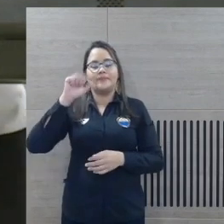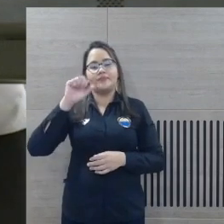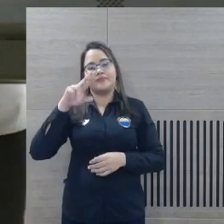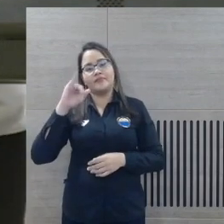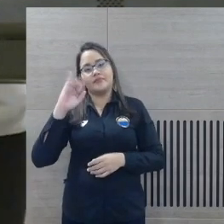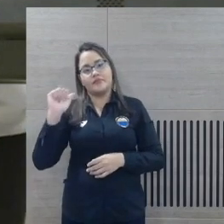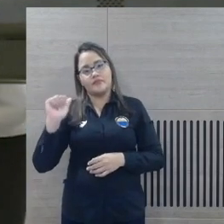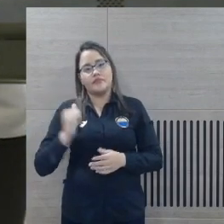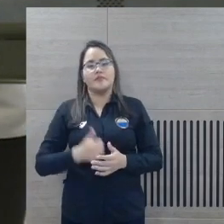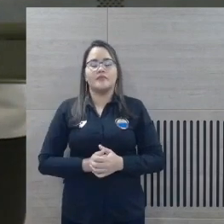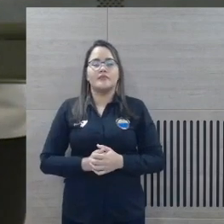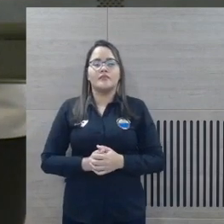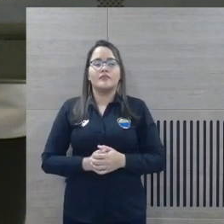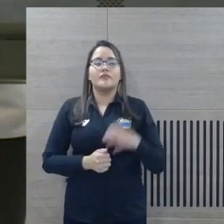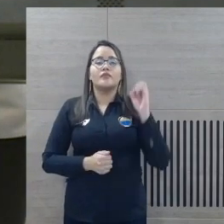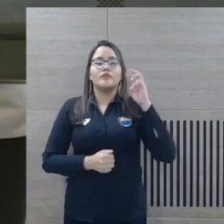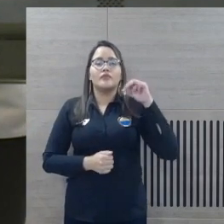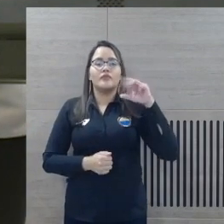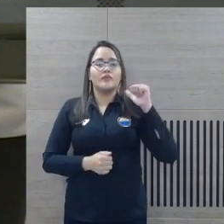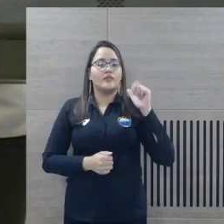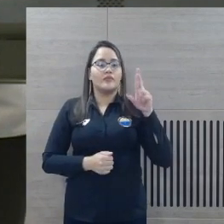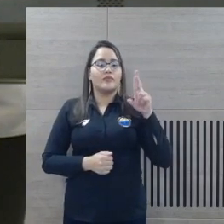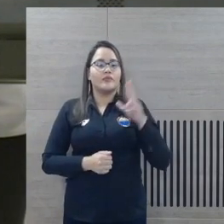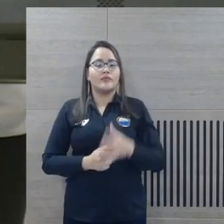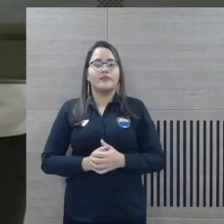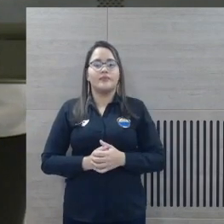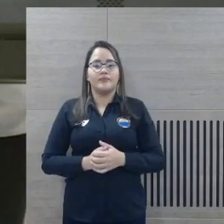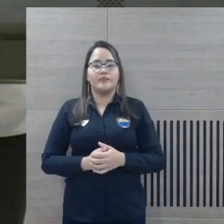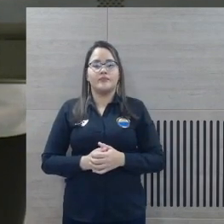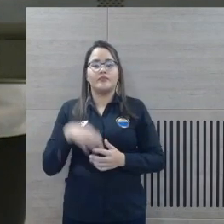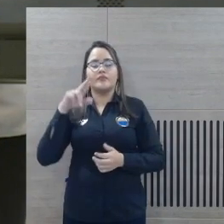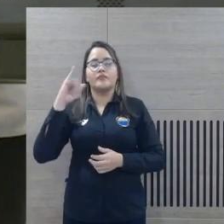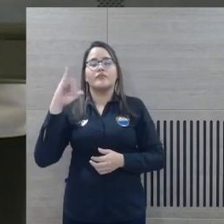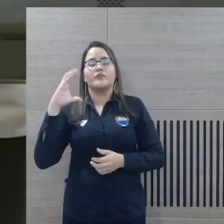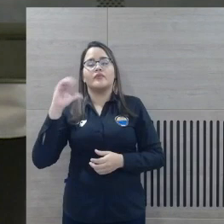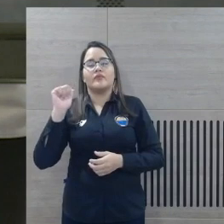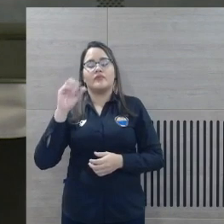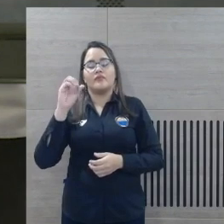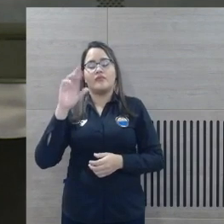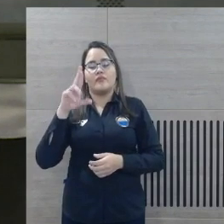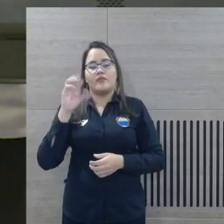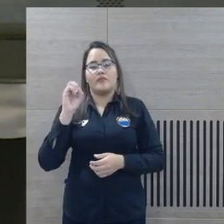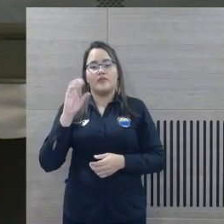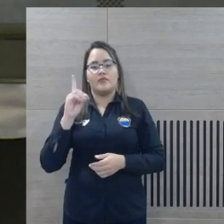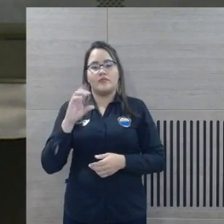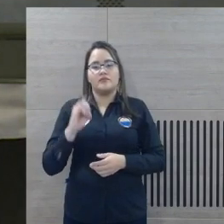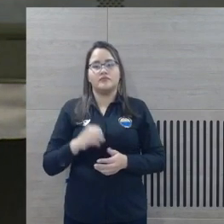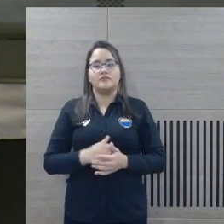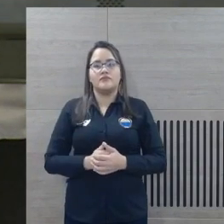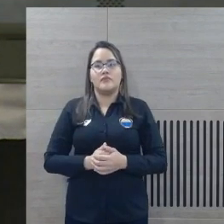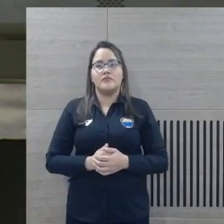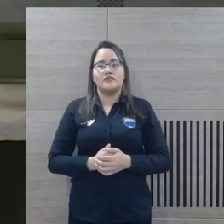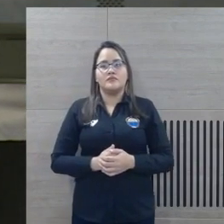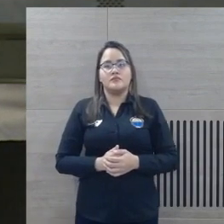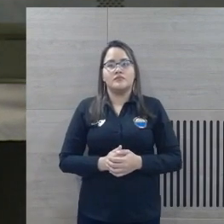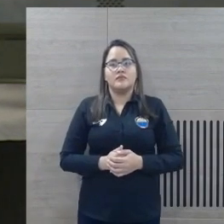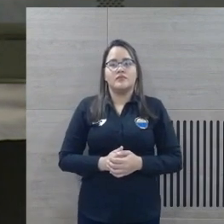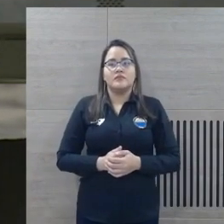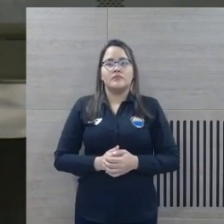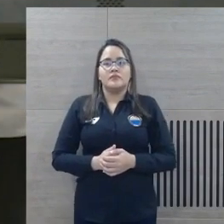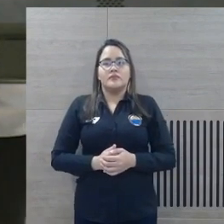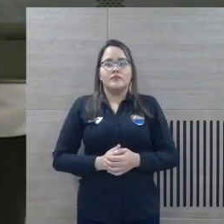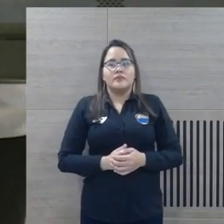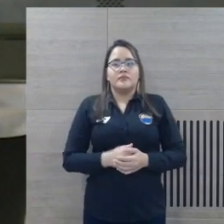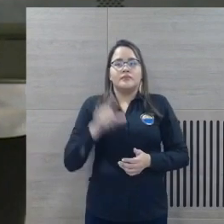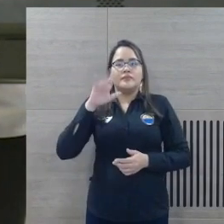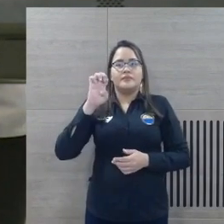Camelo Payares. Ricardo Mario Campo Orozco. Heiter Lady Caterine Giselle Cancino Florian. Randy